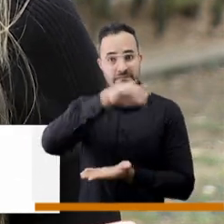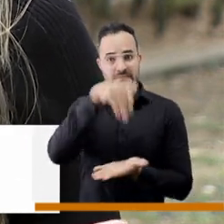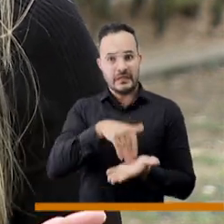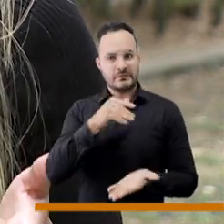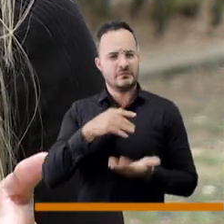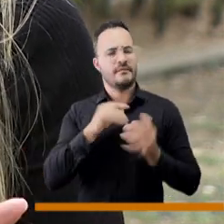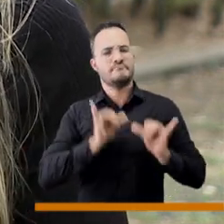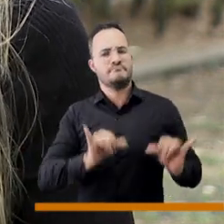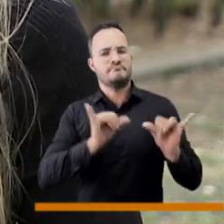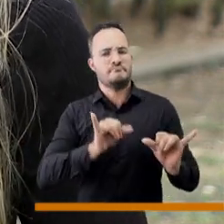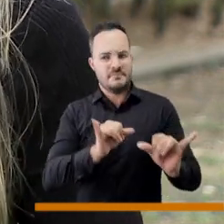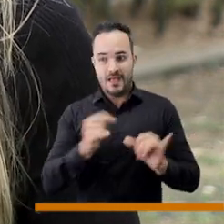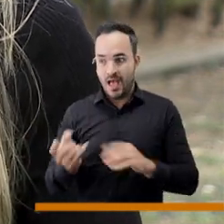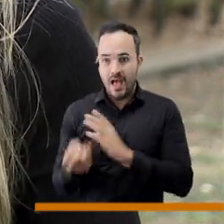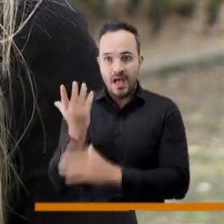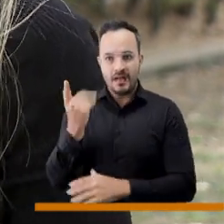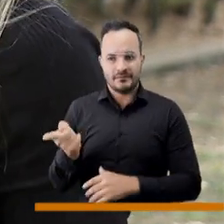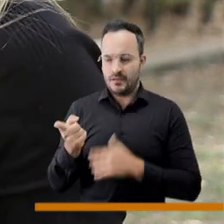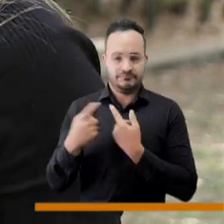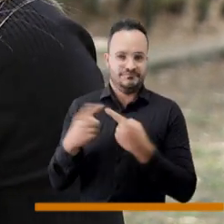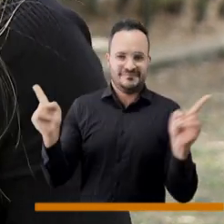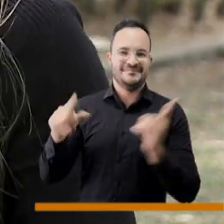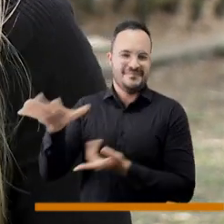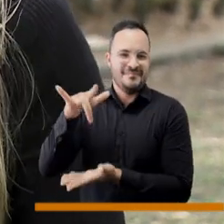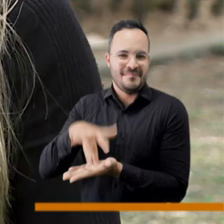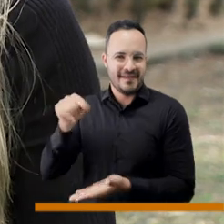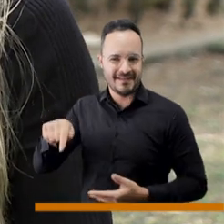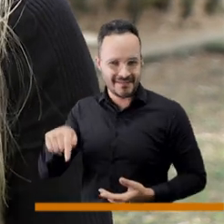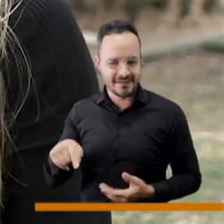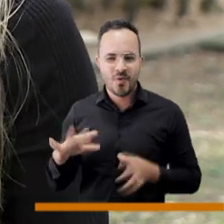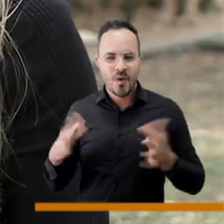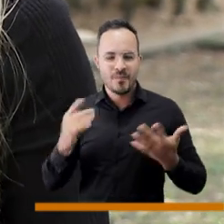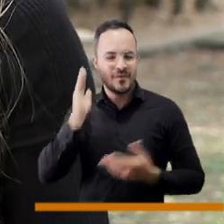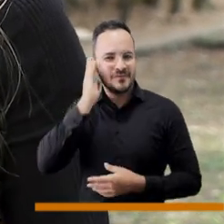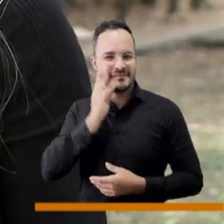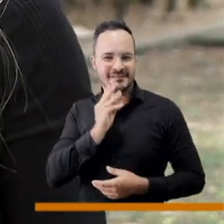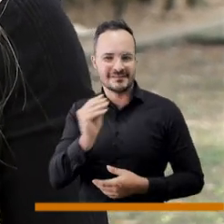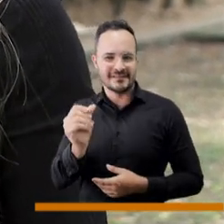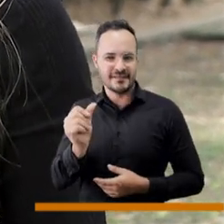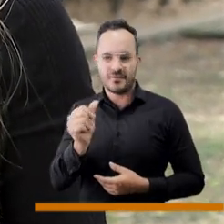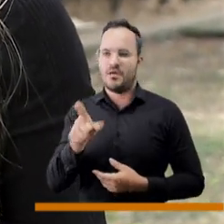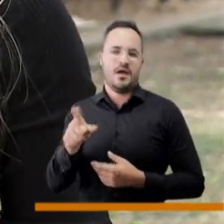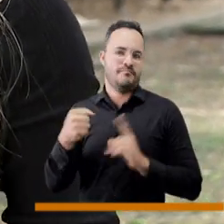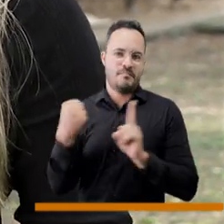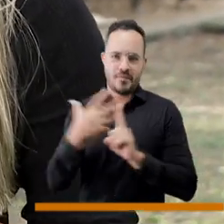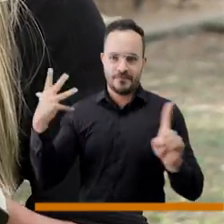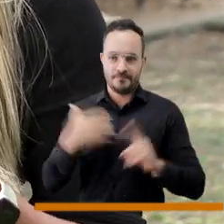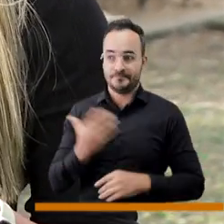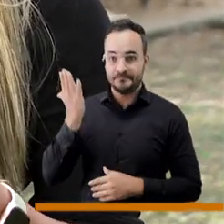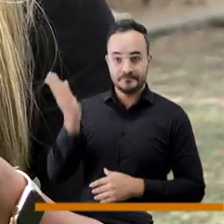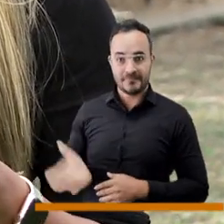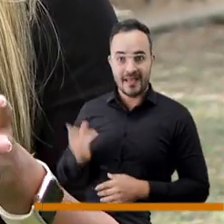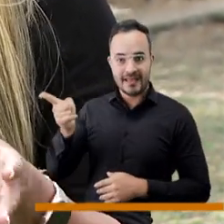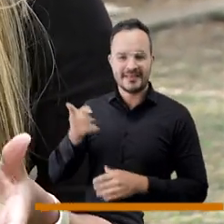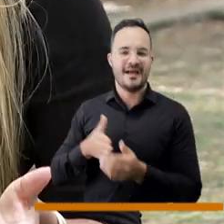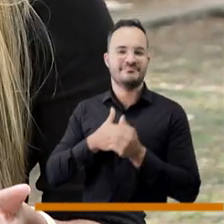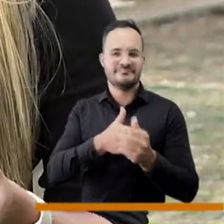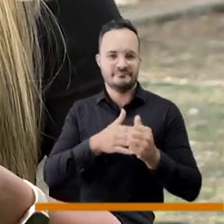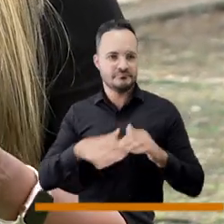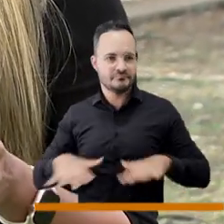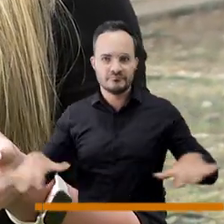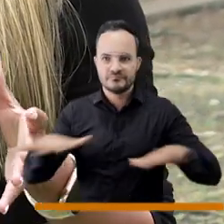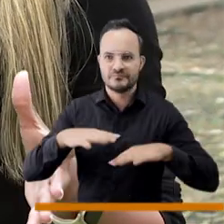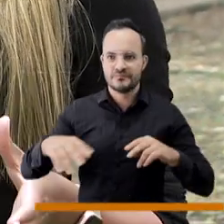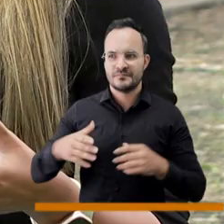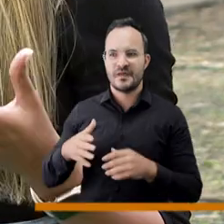conectar con el entorno a través de los sentidos. Ligia Taborda es la coordinadora de guías de este parque y nos va a contar más acerca